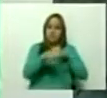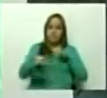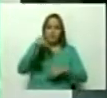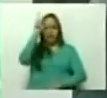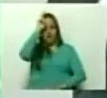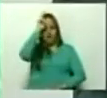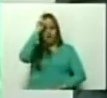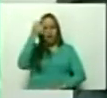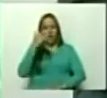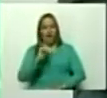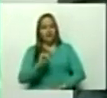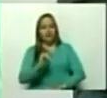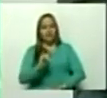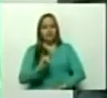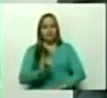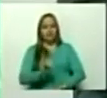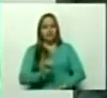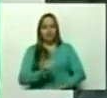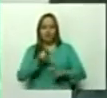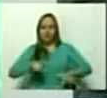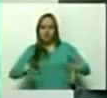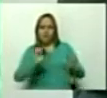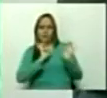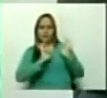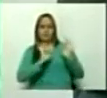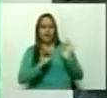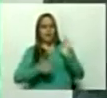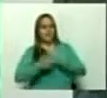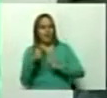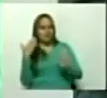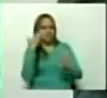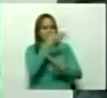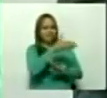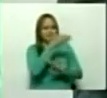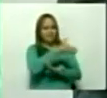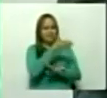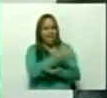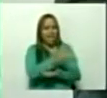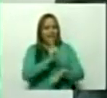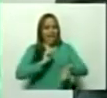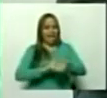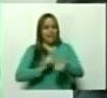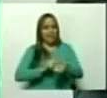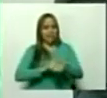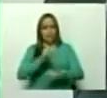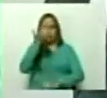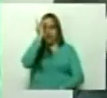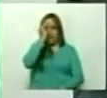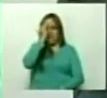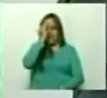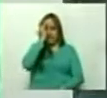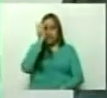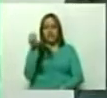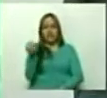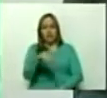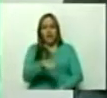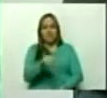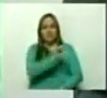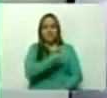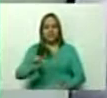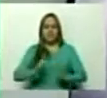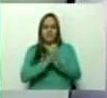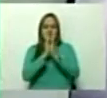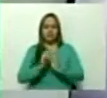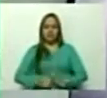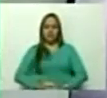duda, Paraguaná es una de las zonas que serán más visitadas en estas temporadas, no solamente en carnaval, sino también en Semana Santa.